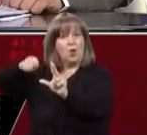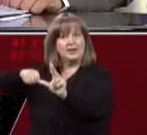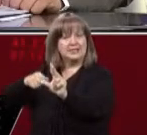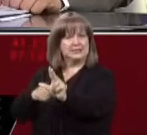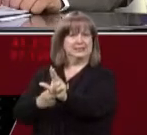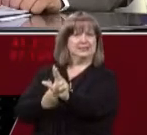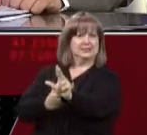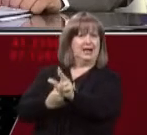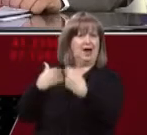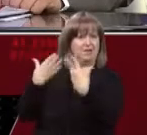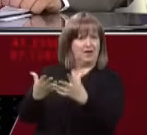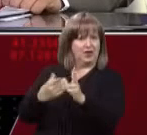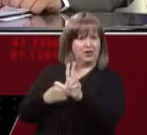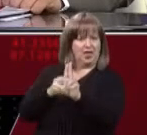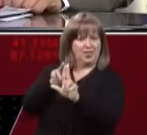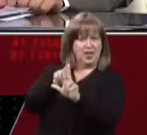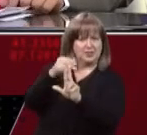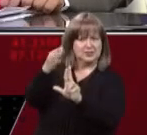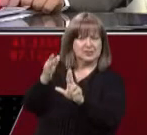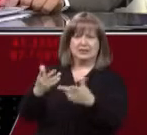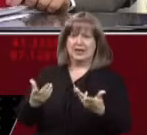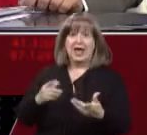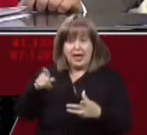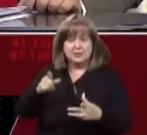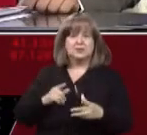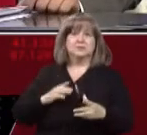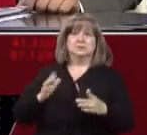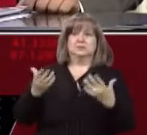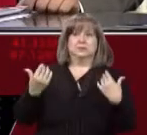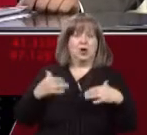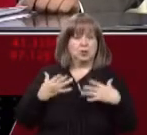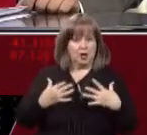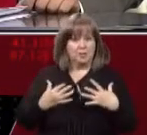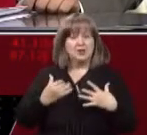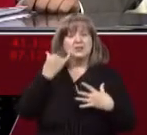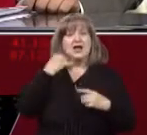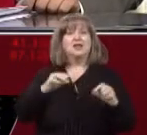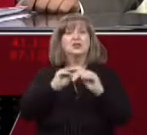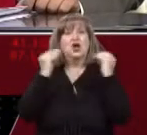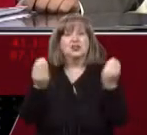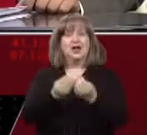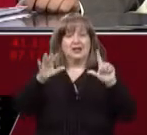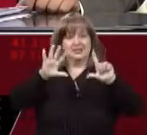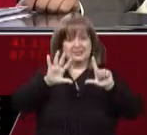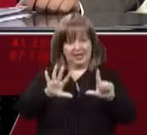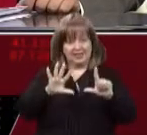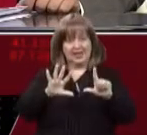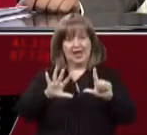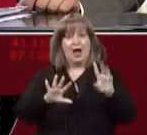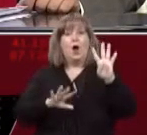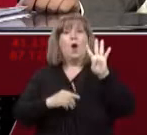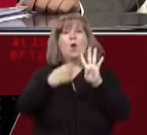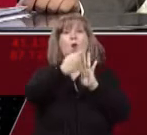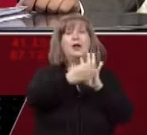espanta. Uh-huh. Y a eso estamos llegando desde hace ya mucho tiempo. Es más, decimos que el pleno, que son 7 miembros, hay 4 radicales y